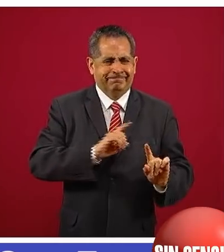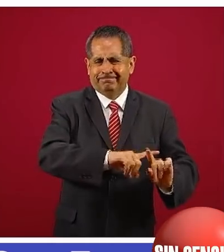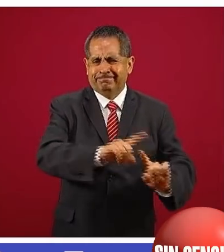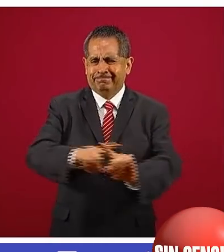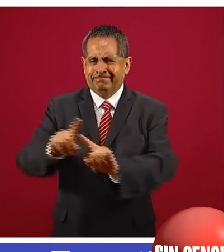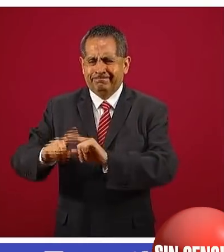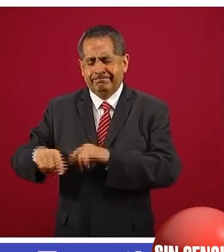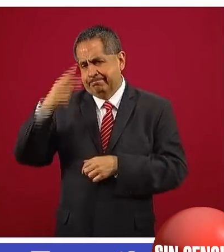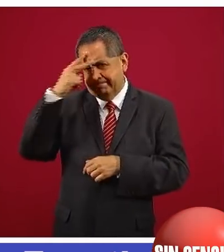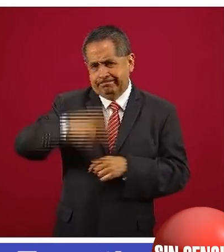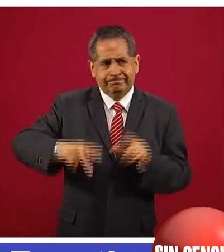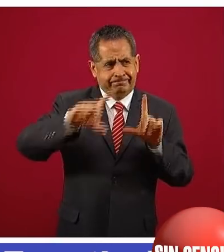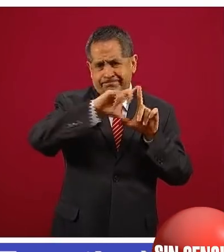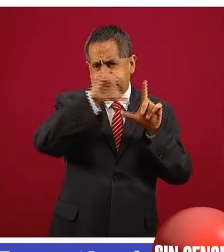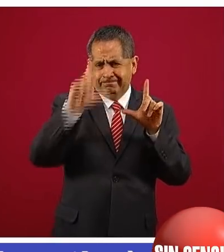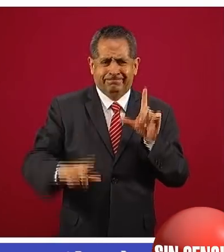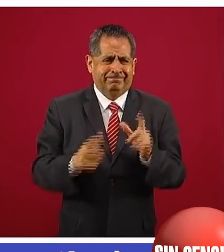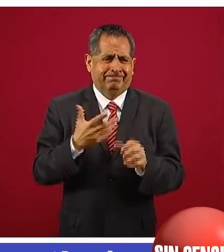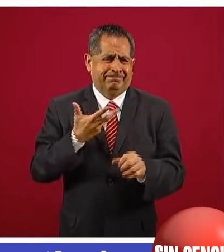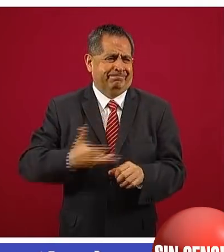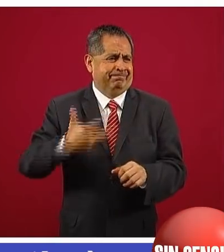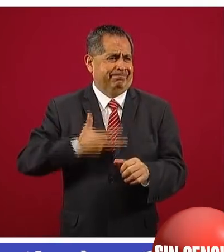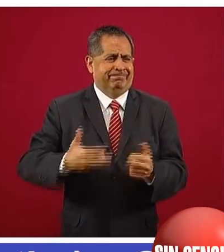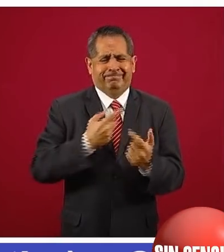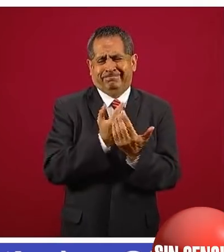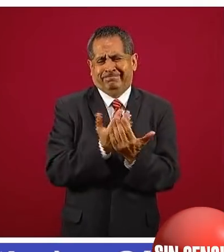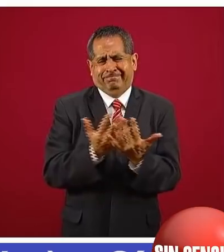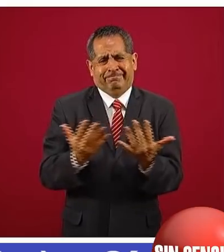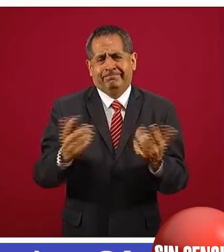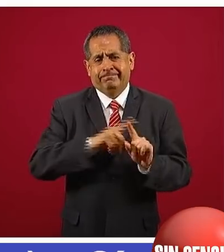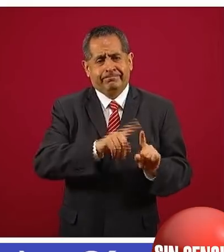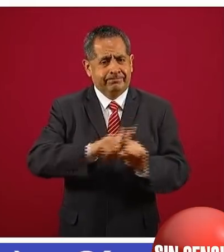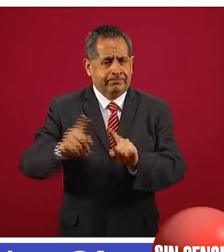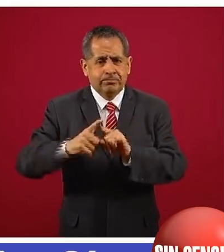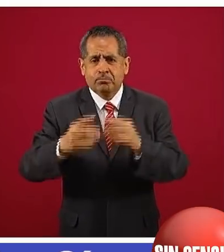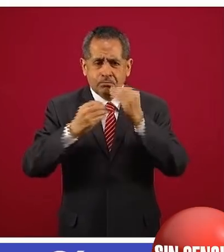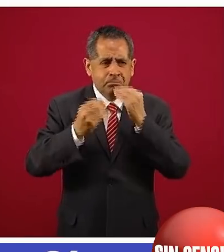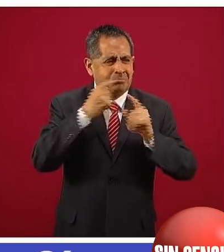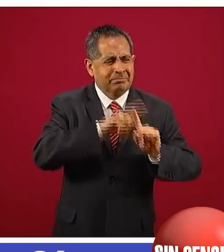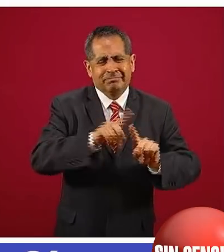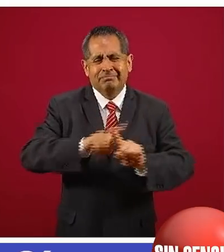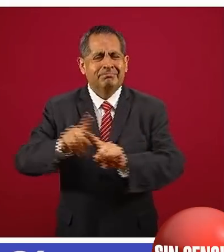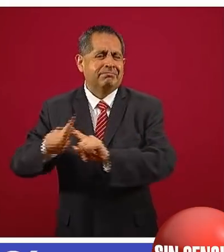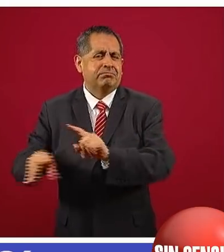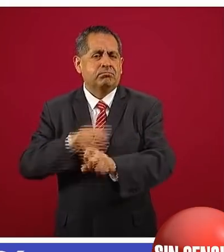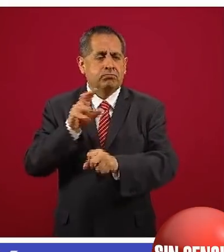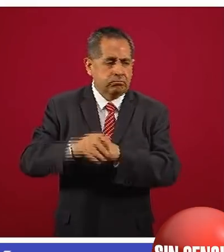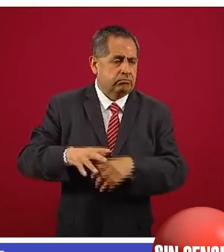tiene México, que brinda un potencial enorme para tener productos